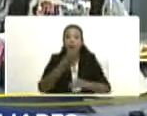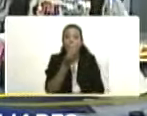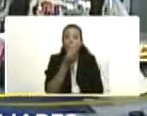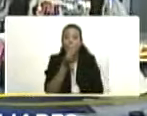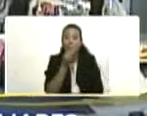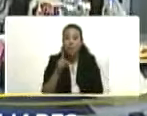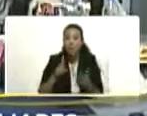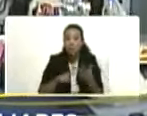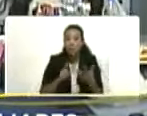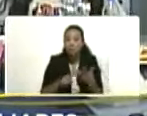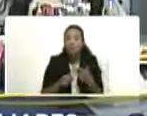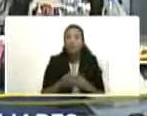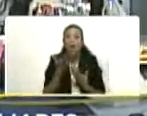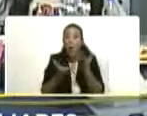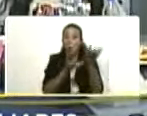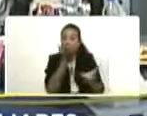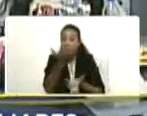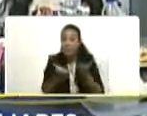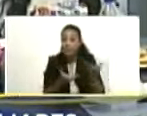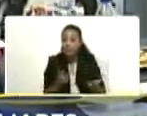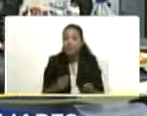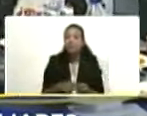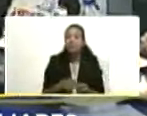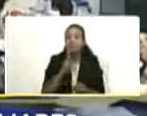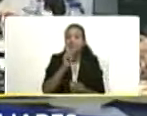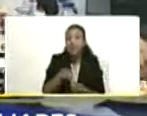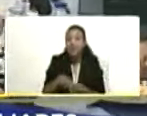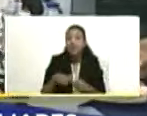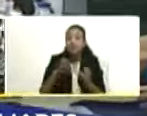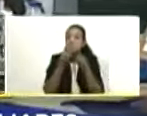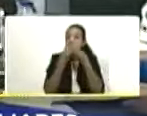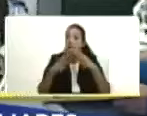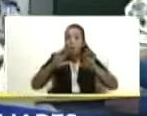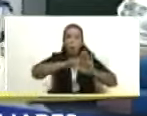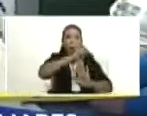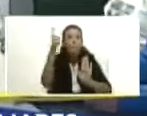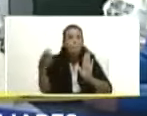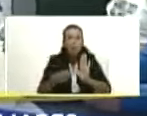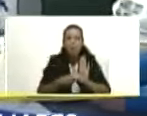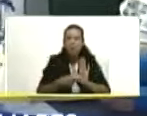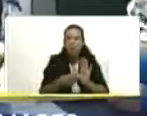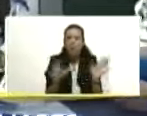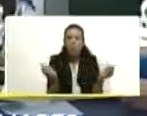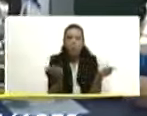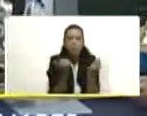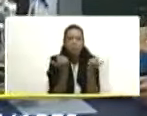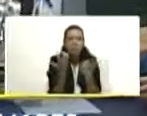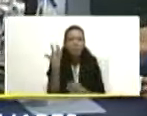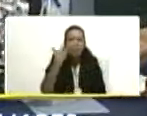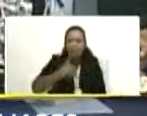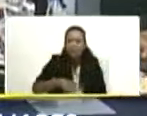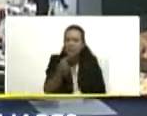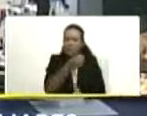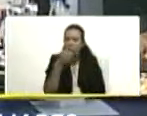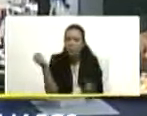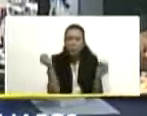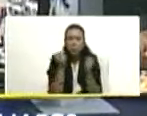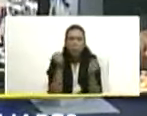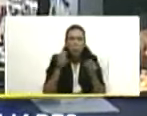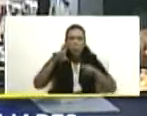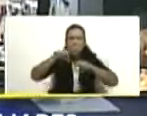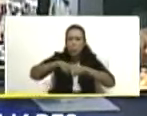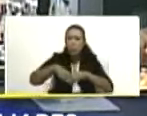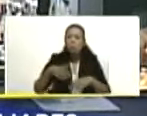comedor, cocina y bien equipado. Aquí tenemos a un querido